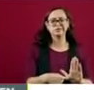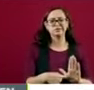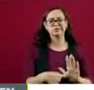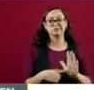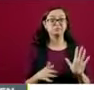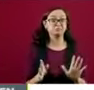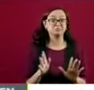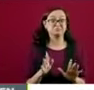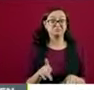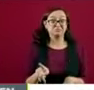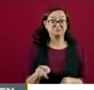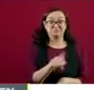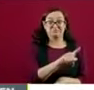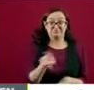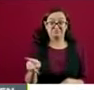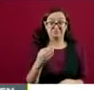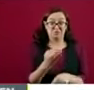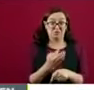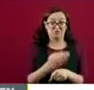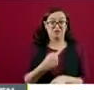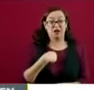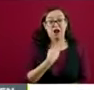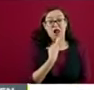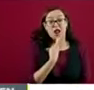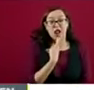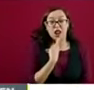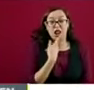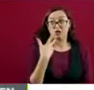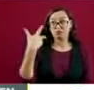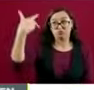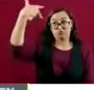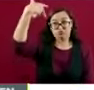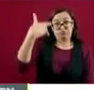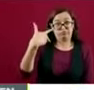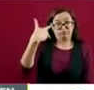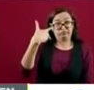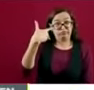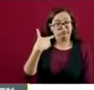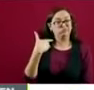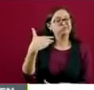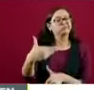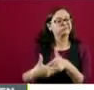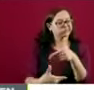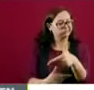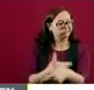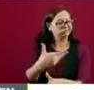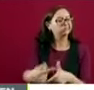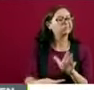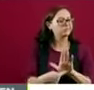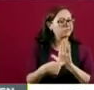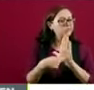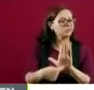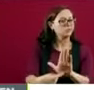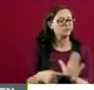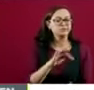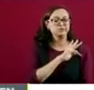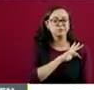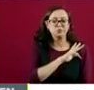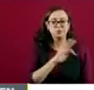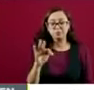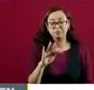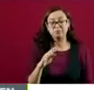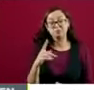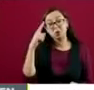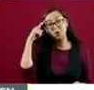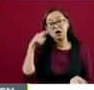grabando lo que estoy diciendo. Yo creo que se quedaron